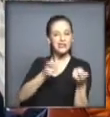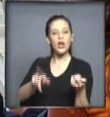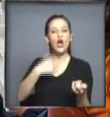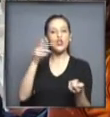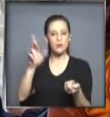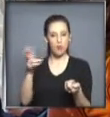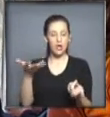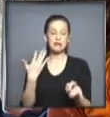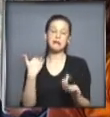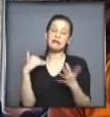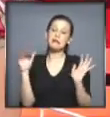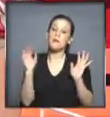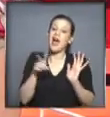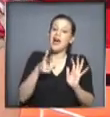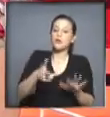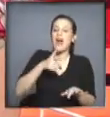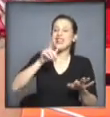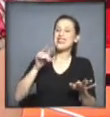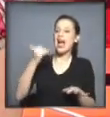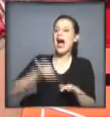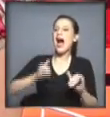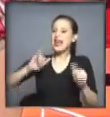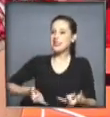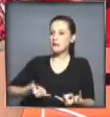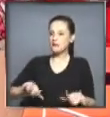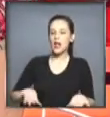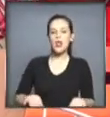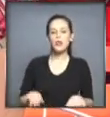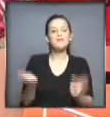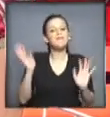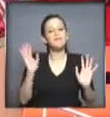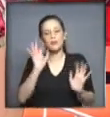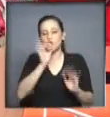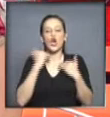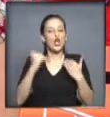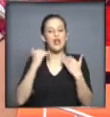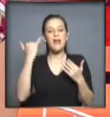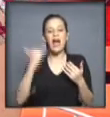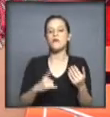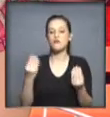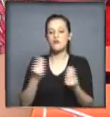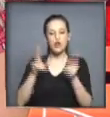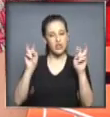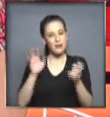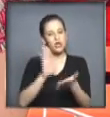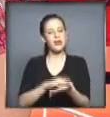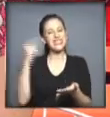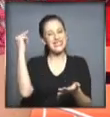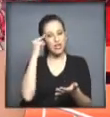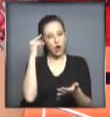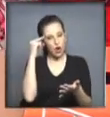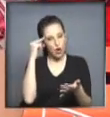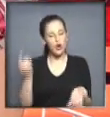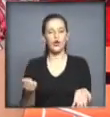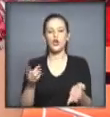que está aceptado también, la otra persona acepta a la otra persona. Bueno, se supone, pero nunca se sabe, hay muchas cuestiones que tienen que ver con lo psicológico, con la